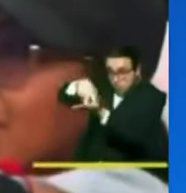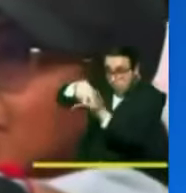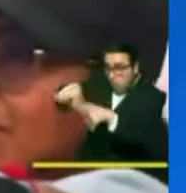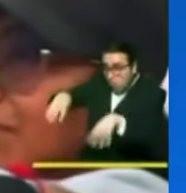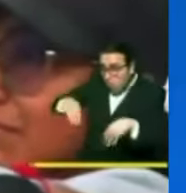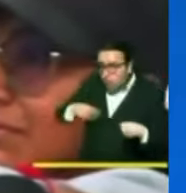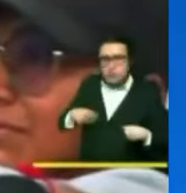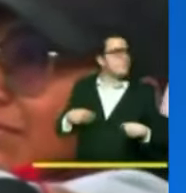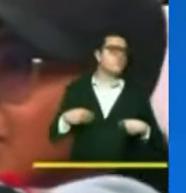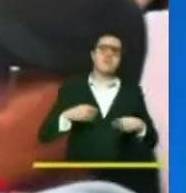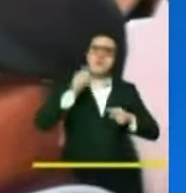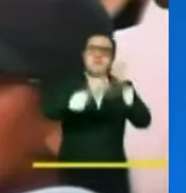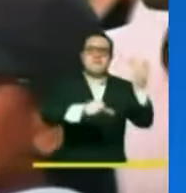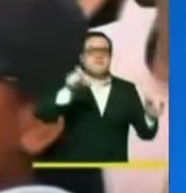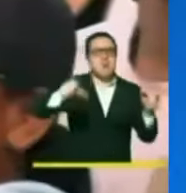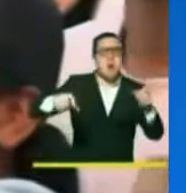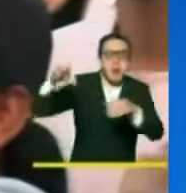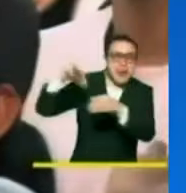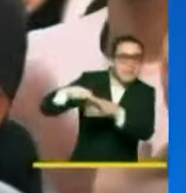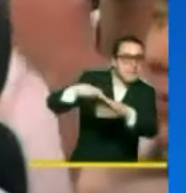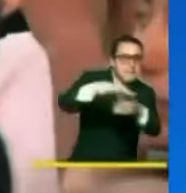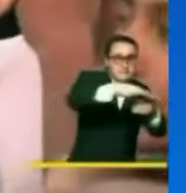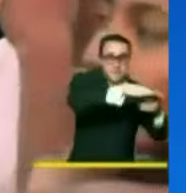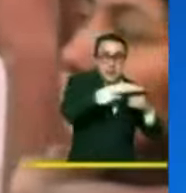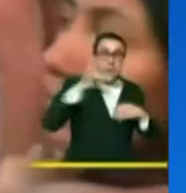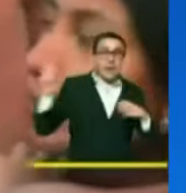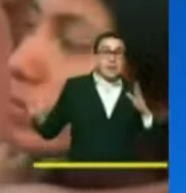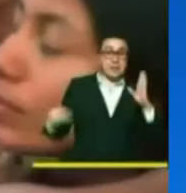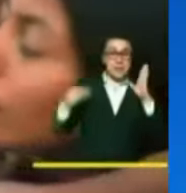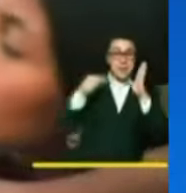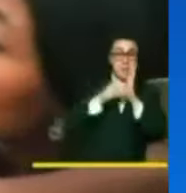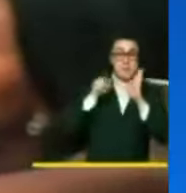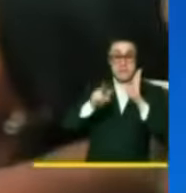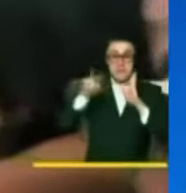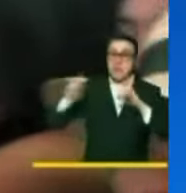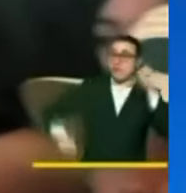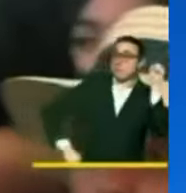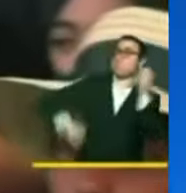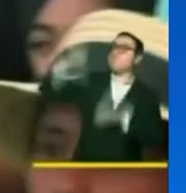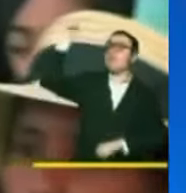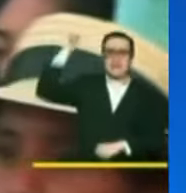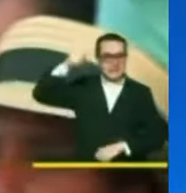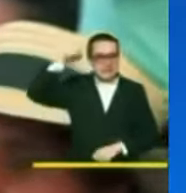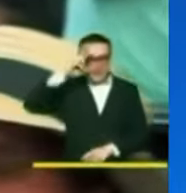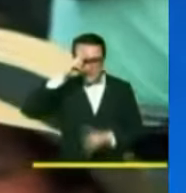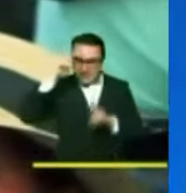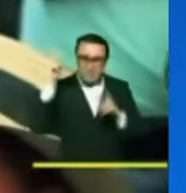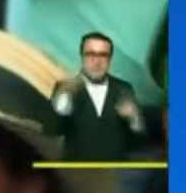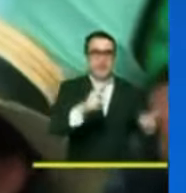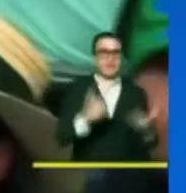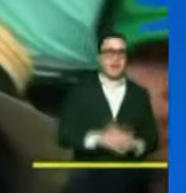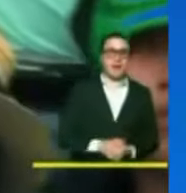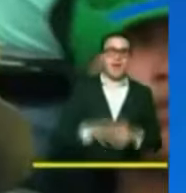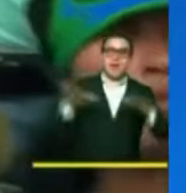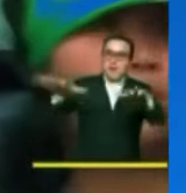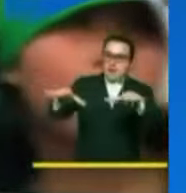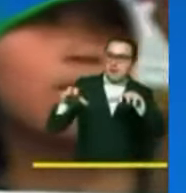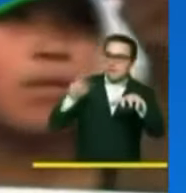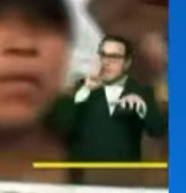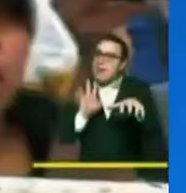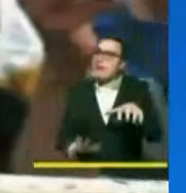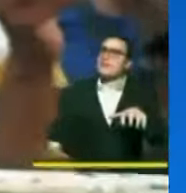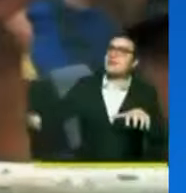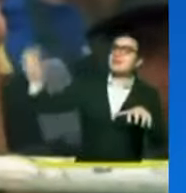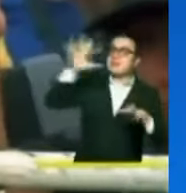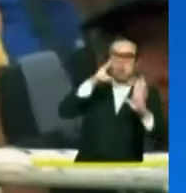de cómo una Constituyente puede convocarse el presidente Gustavo Petro no puede una plaza pública simplemente convocar una